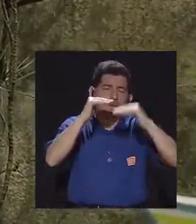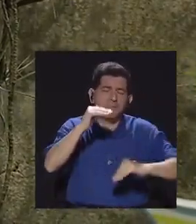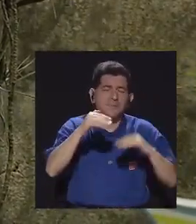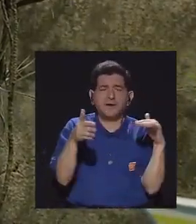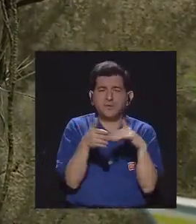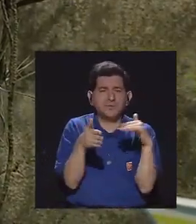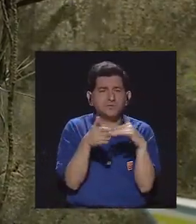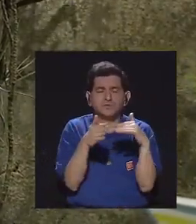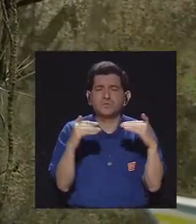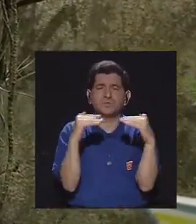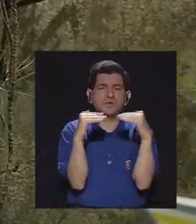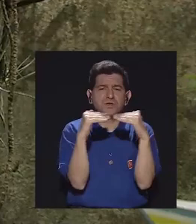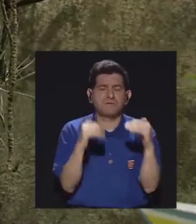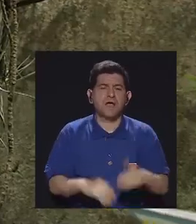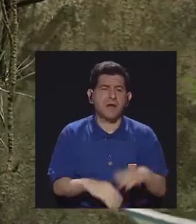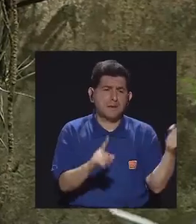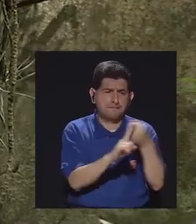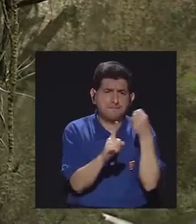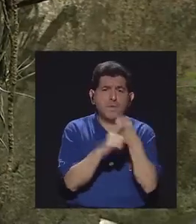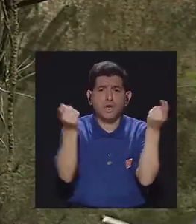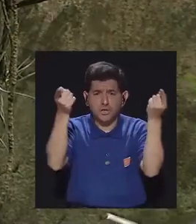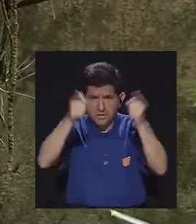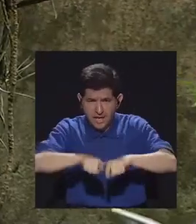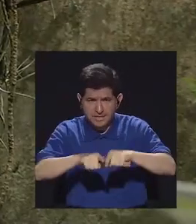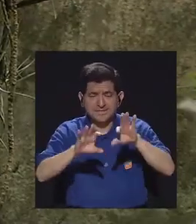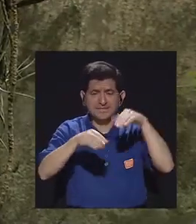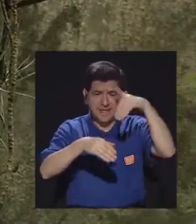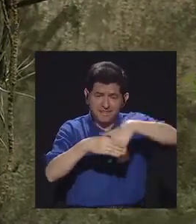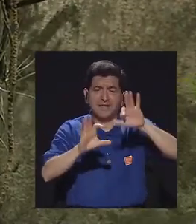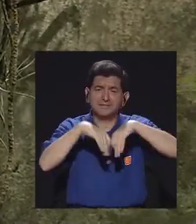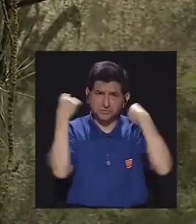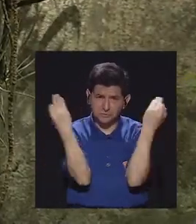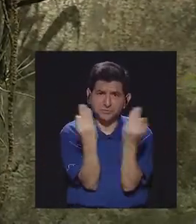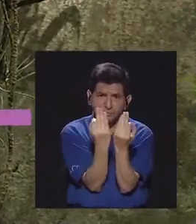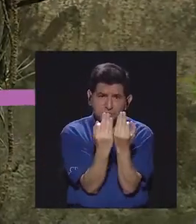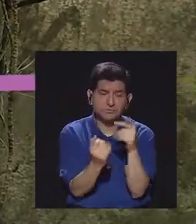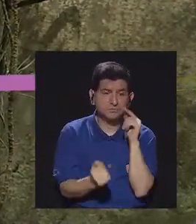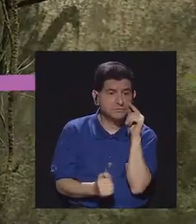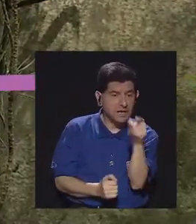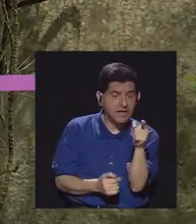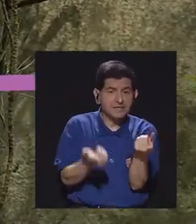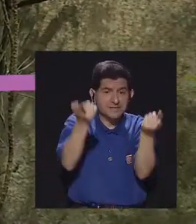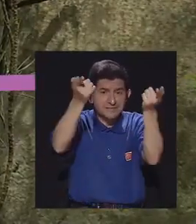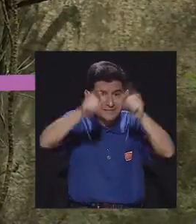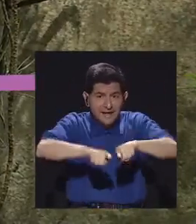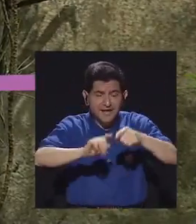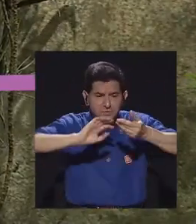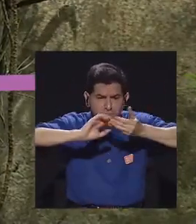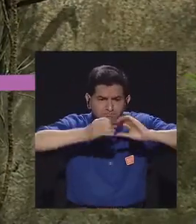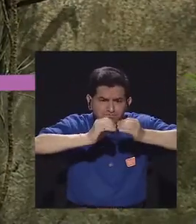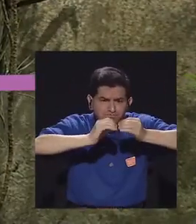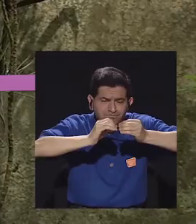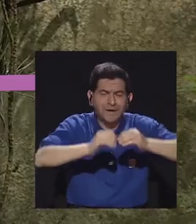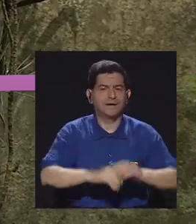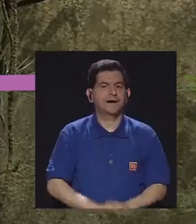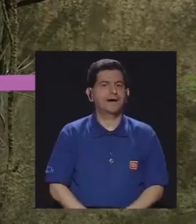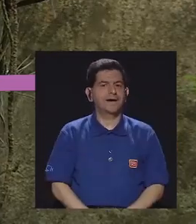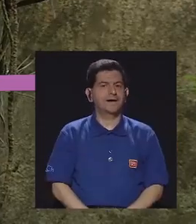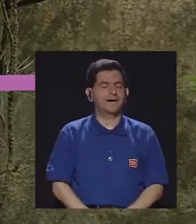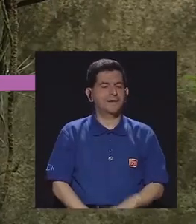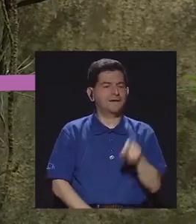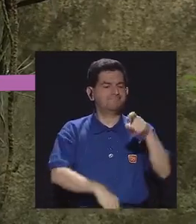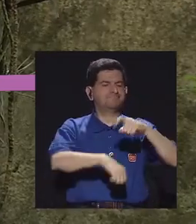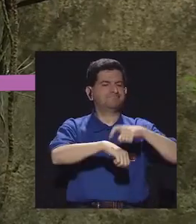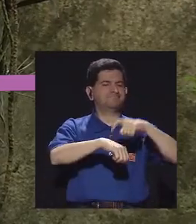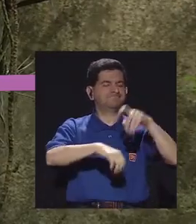escolaridad, hay violencia en su familia, ¿verdad? Entonces esos son como los indicadores que